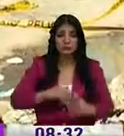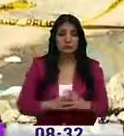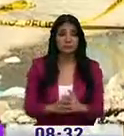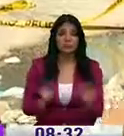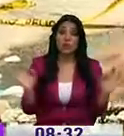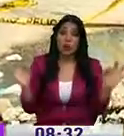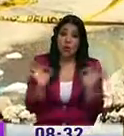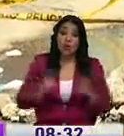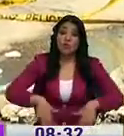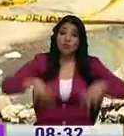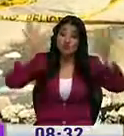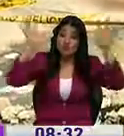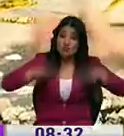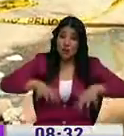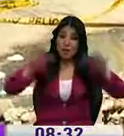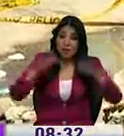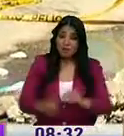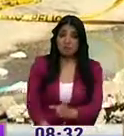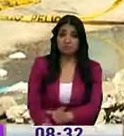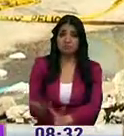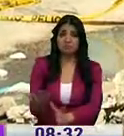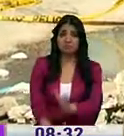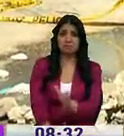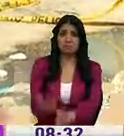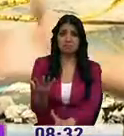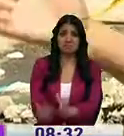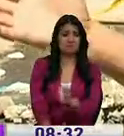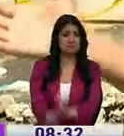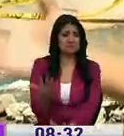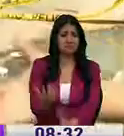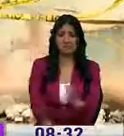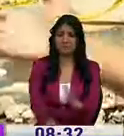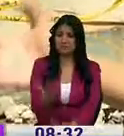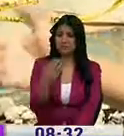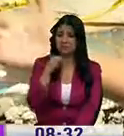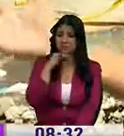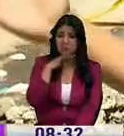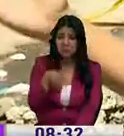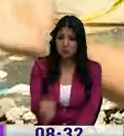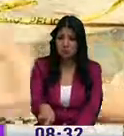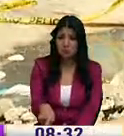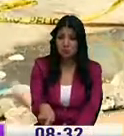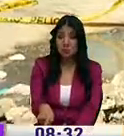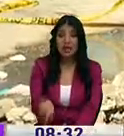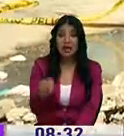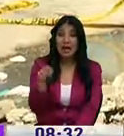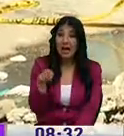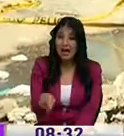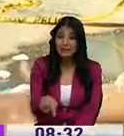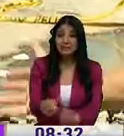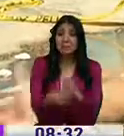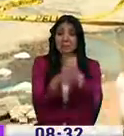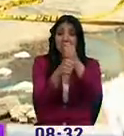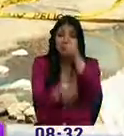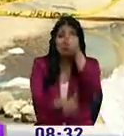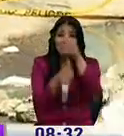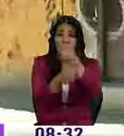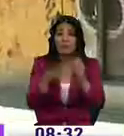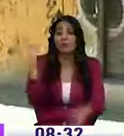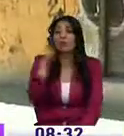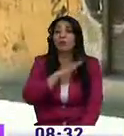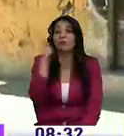cuando llueve, sale como pila. Sale como pila el agua y con heces y todo, imagínese todito